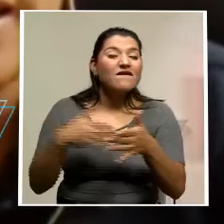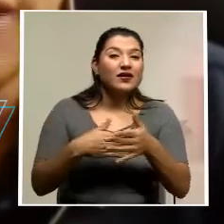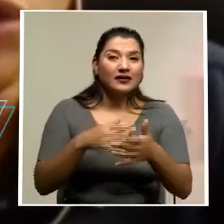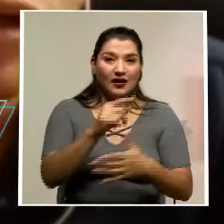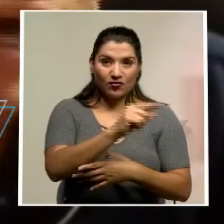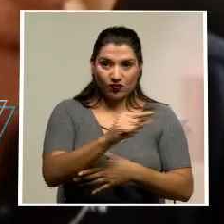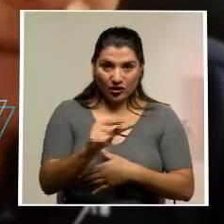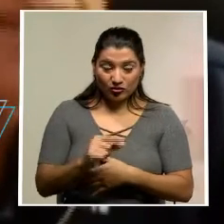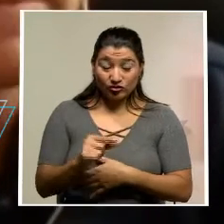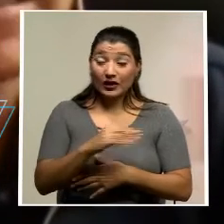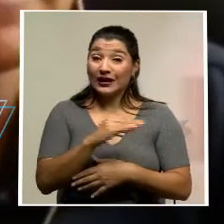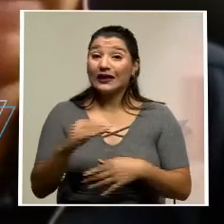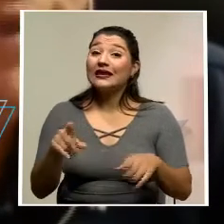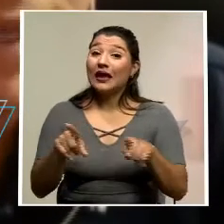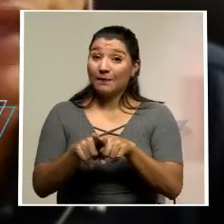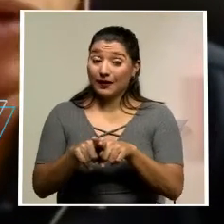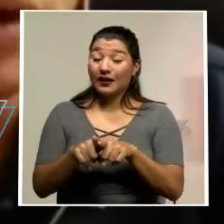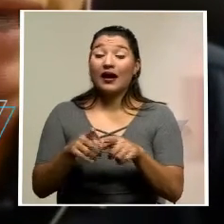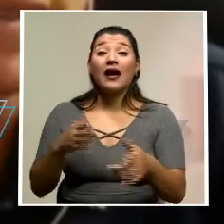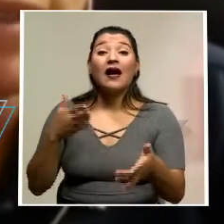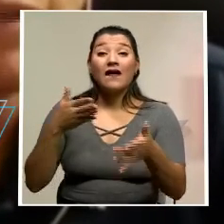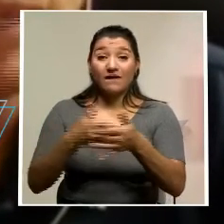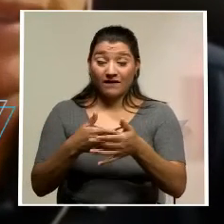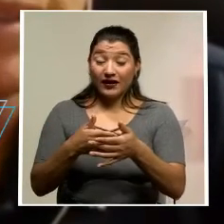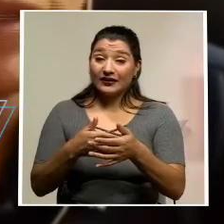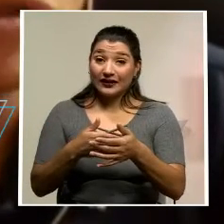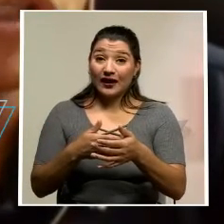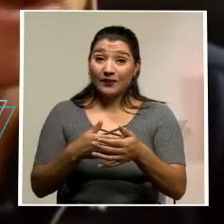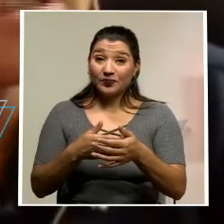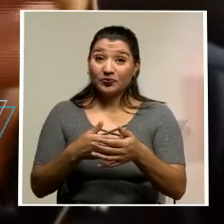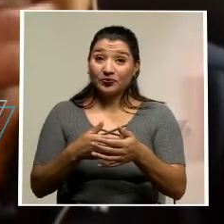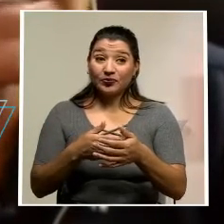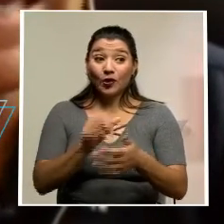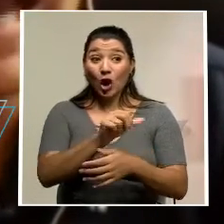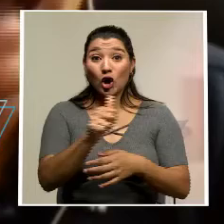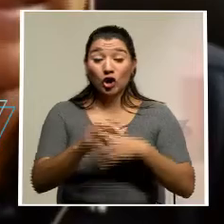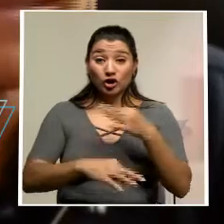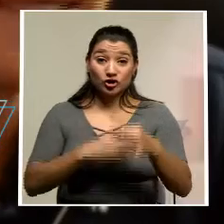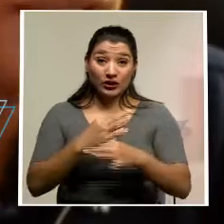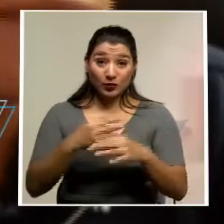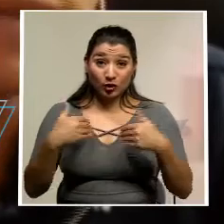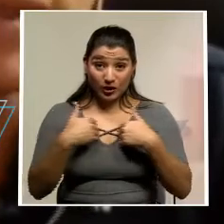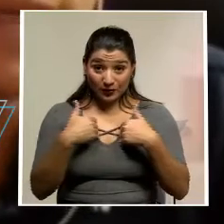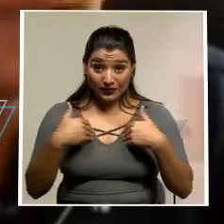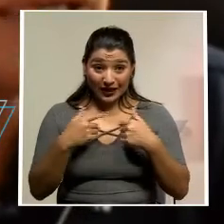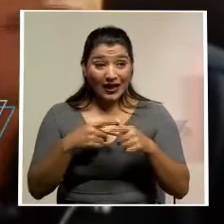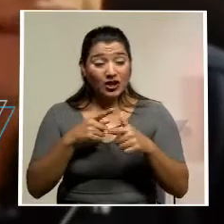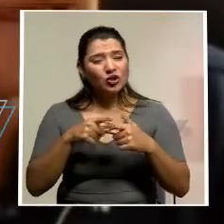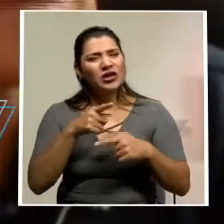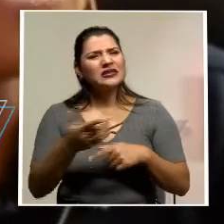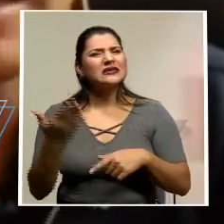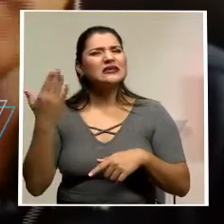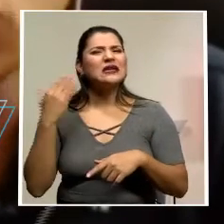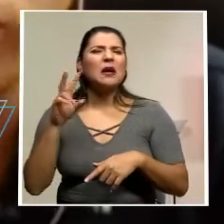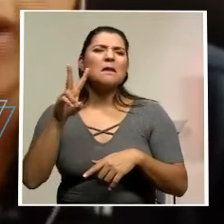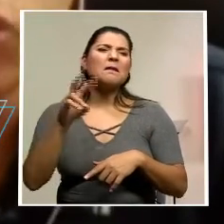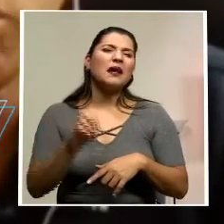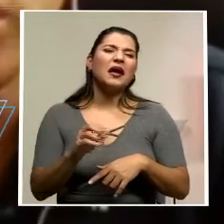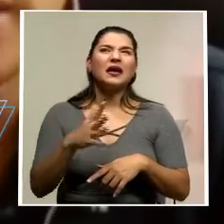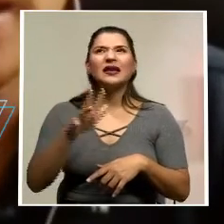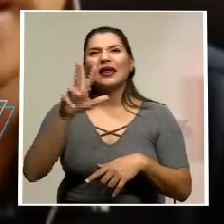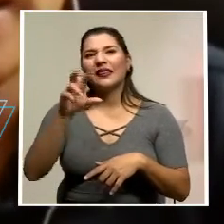y desafortunadamente también está afectando a esas especies. Entonces son especies que antes, hace 20, 30, 40 años eran mucho